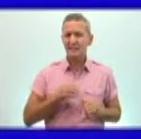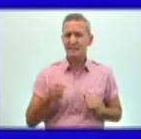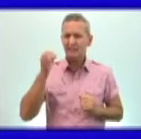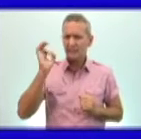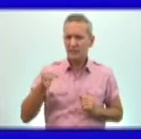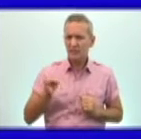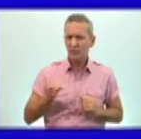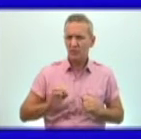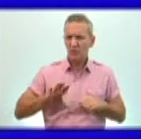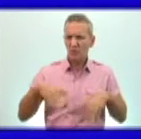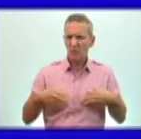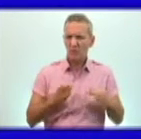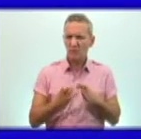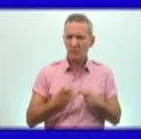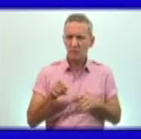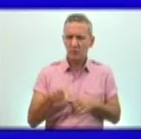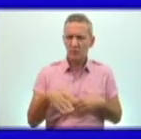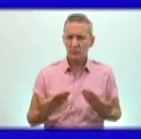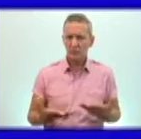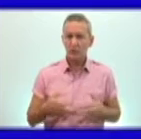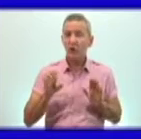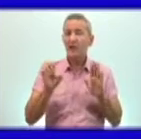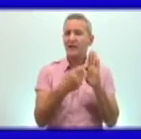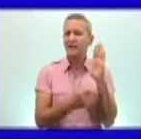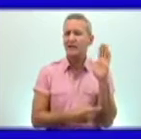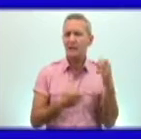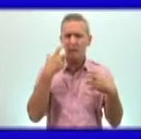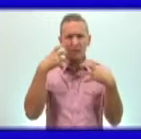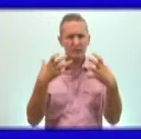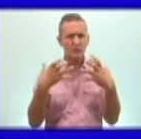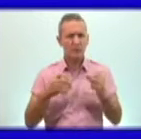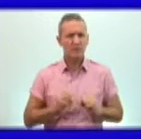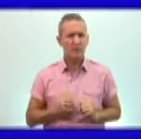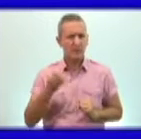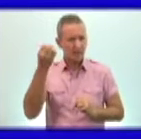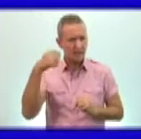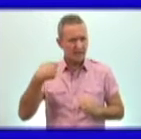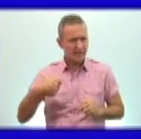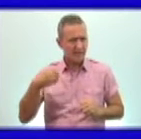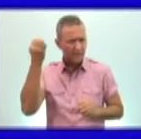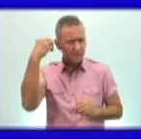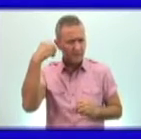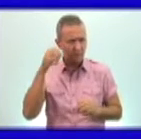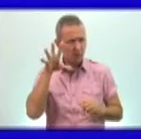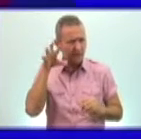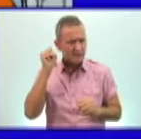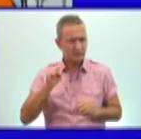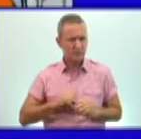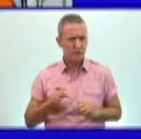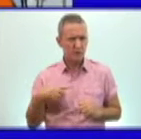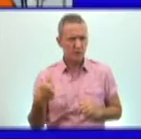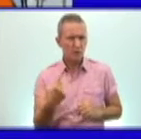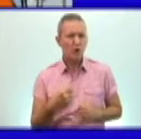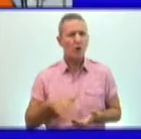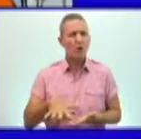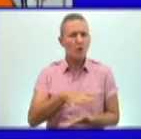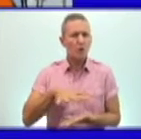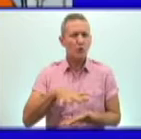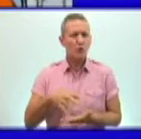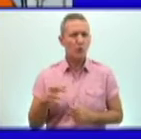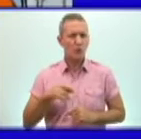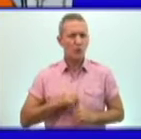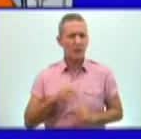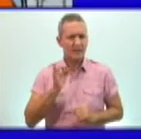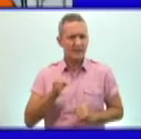¿Cómo funciona esto? Esos son elementos esenciales que hay que tener en cuenta para entender nuestra realidad política.